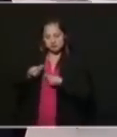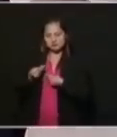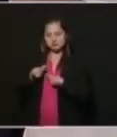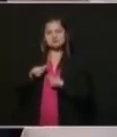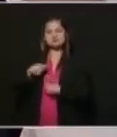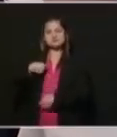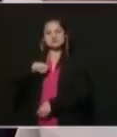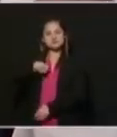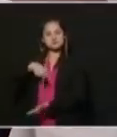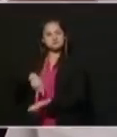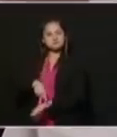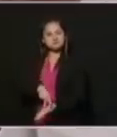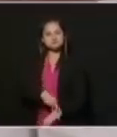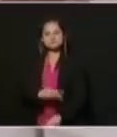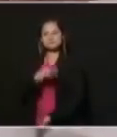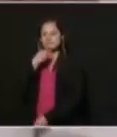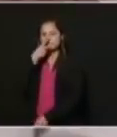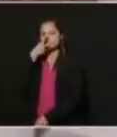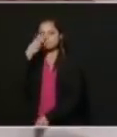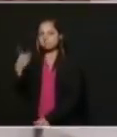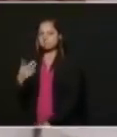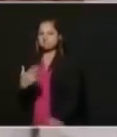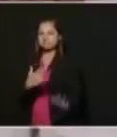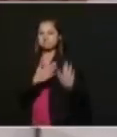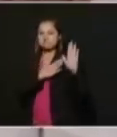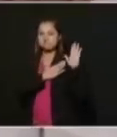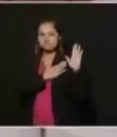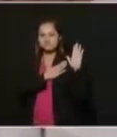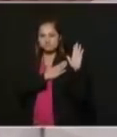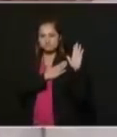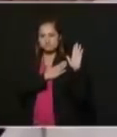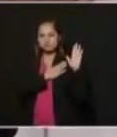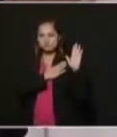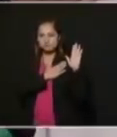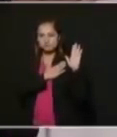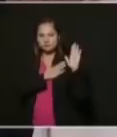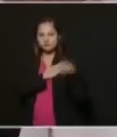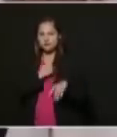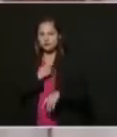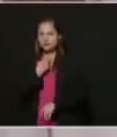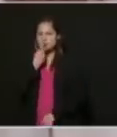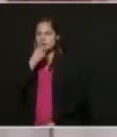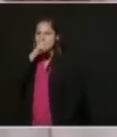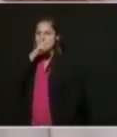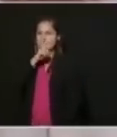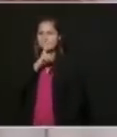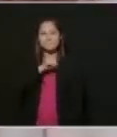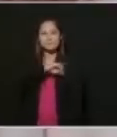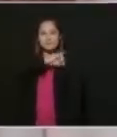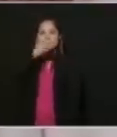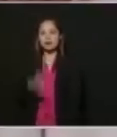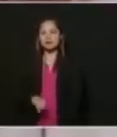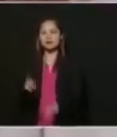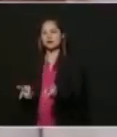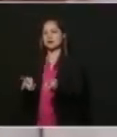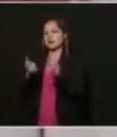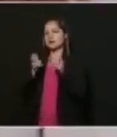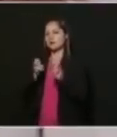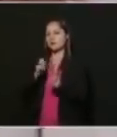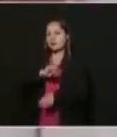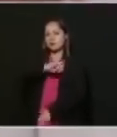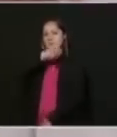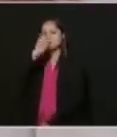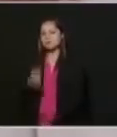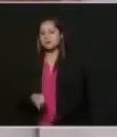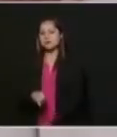reafirmo el compromiso de no mentir, no robar y